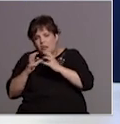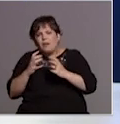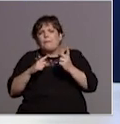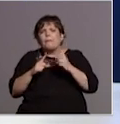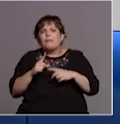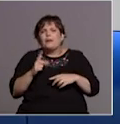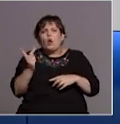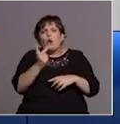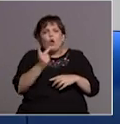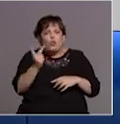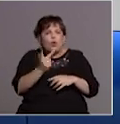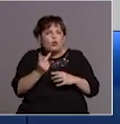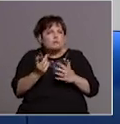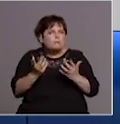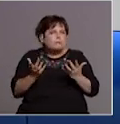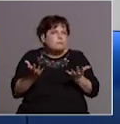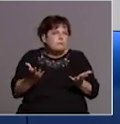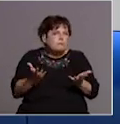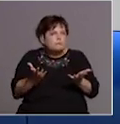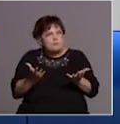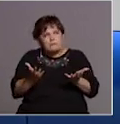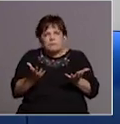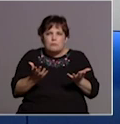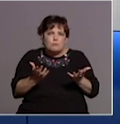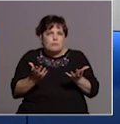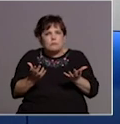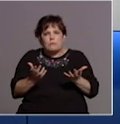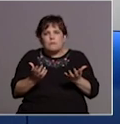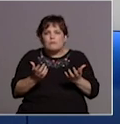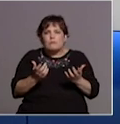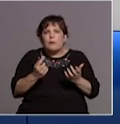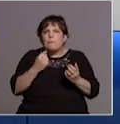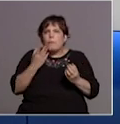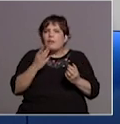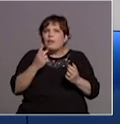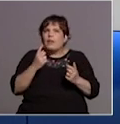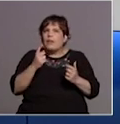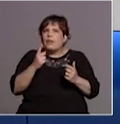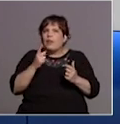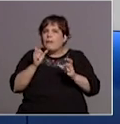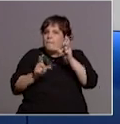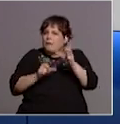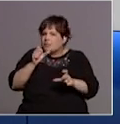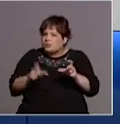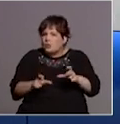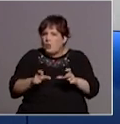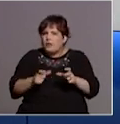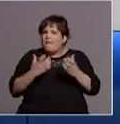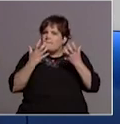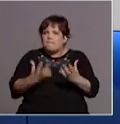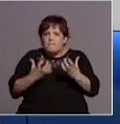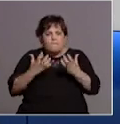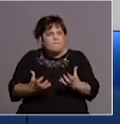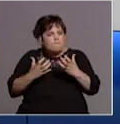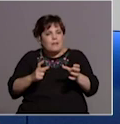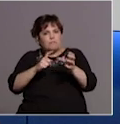una base de sustento en términos populares o sea de las personas que han decidido impulsar el break sheet y que